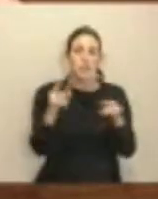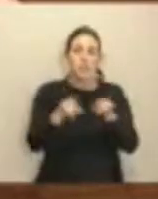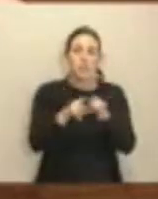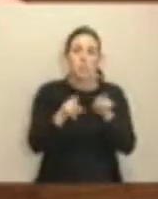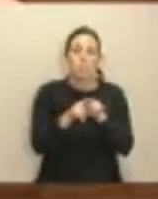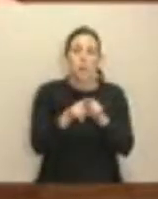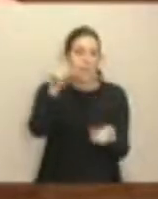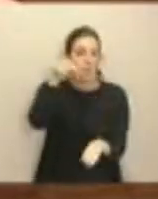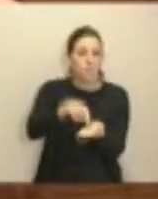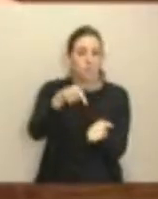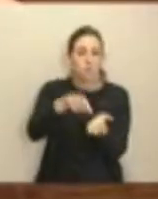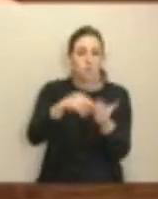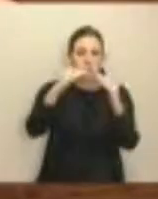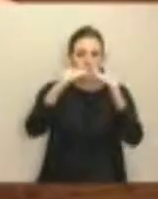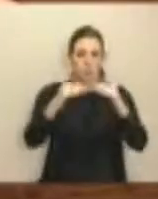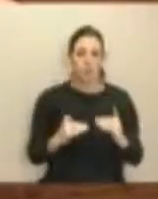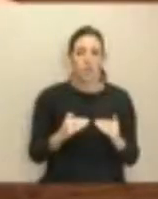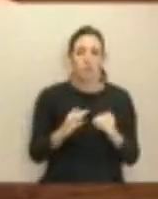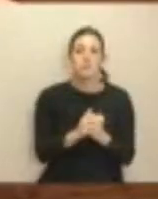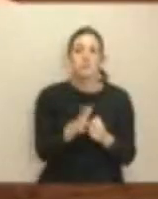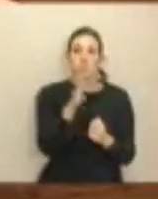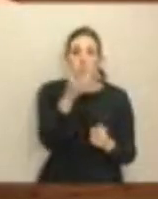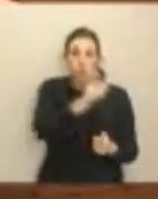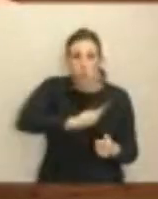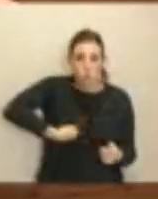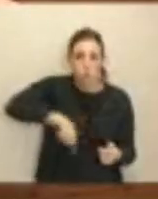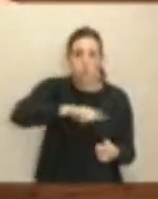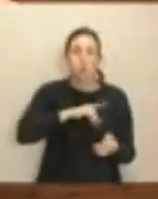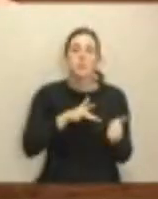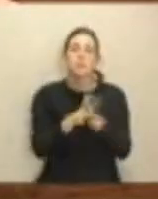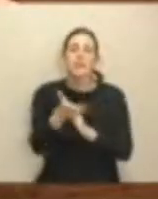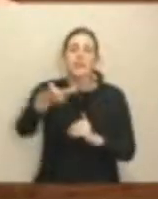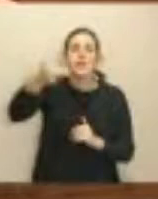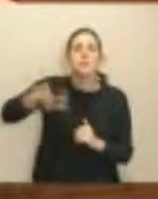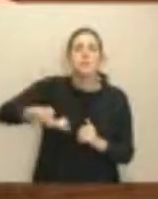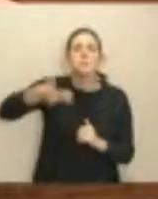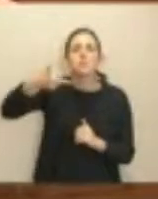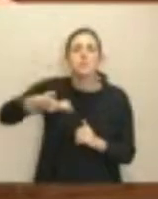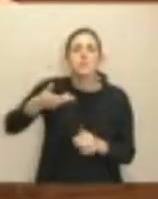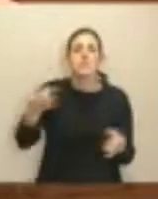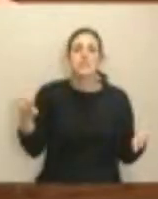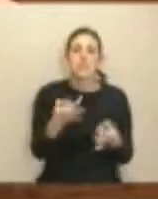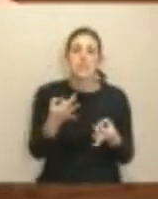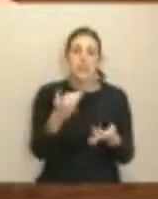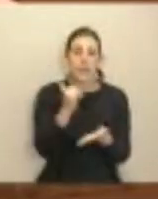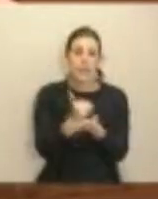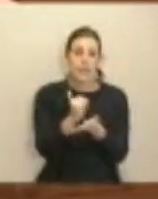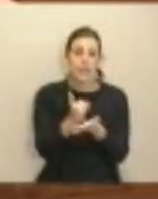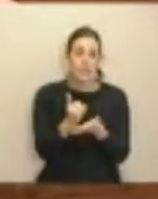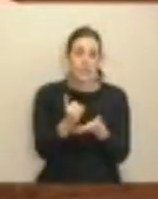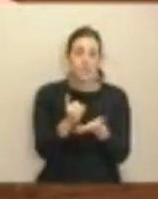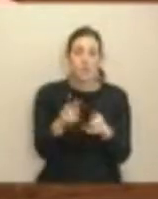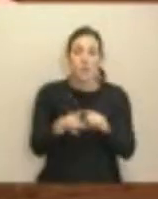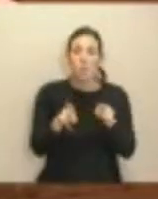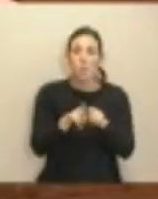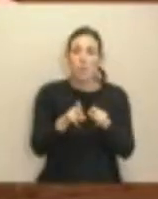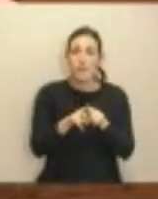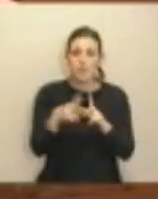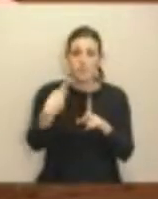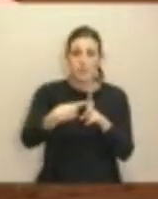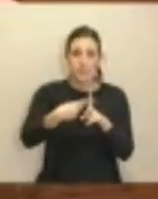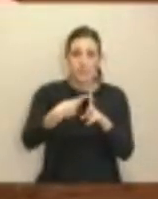bajado los impuestos. Para nosotros es importantísimo que las clases bajas asturianas y las clases